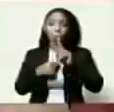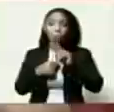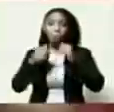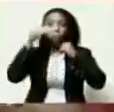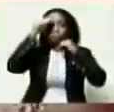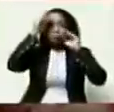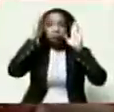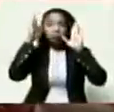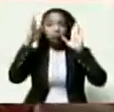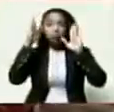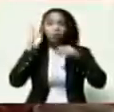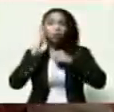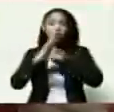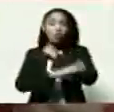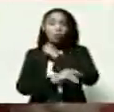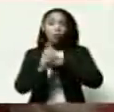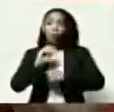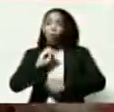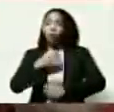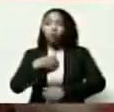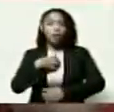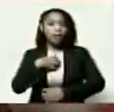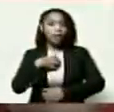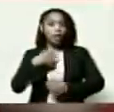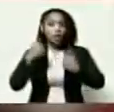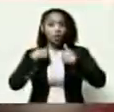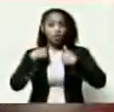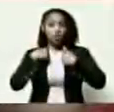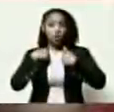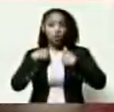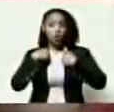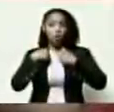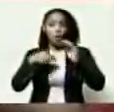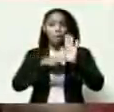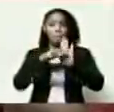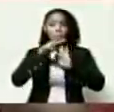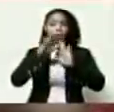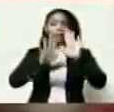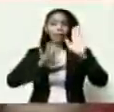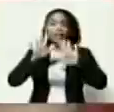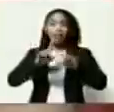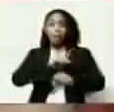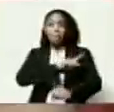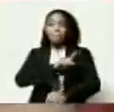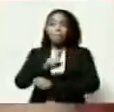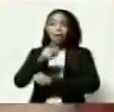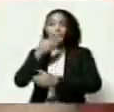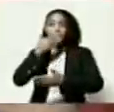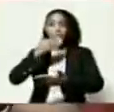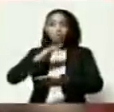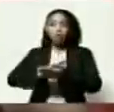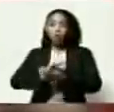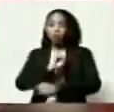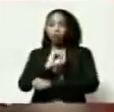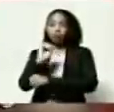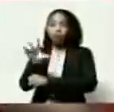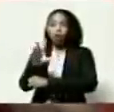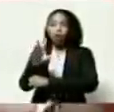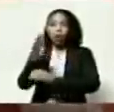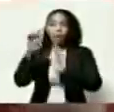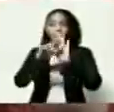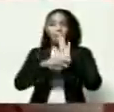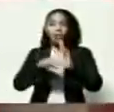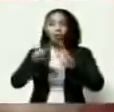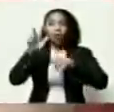Atentamente. La burocracia, no puede ser que yo, que estoy en el piso 15, mande una comunicación al piso 13 y